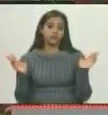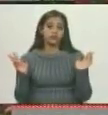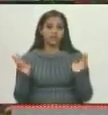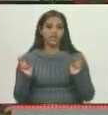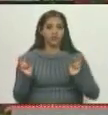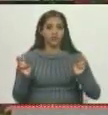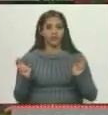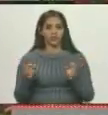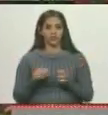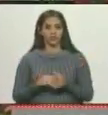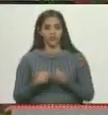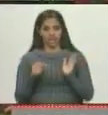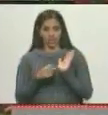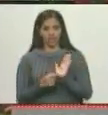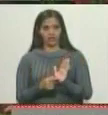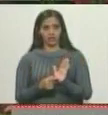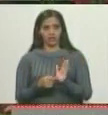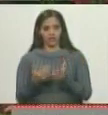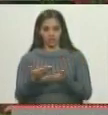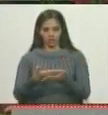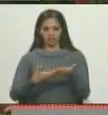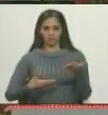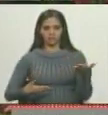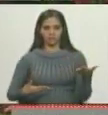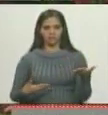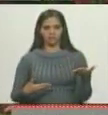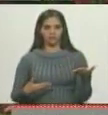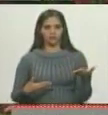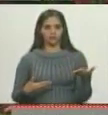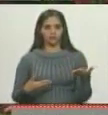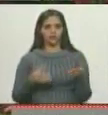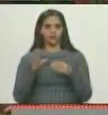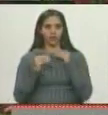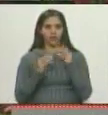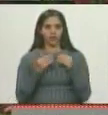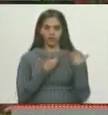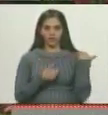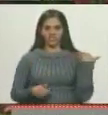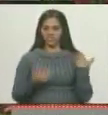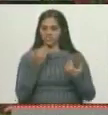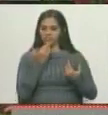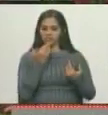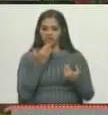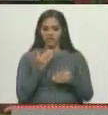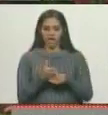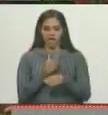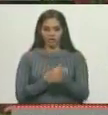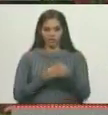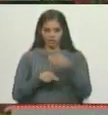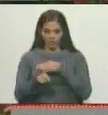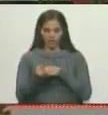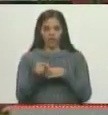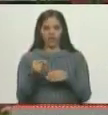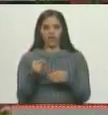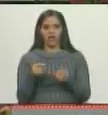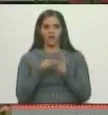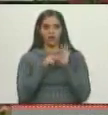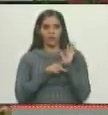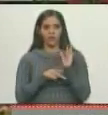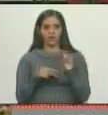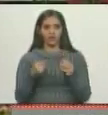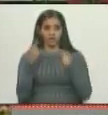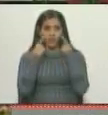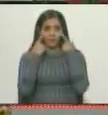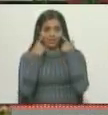aquí me acaban de pasar, estamos conversando con el presidente hace ratico, antes de entrar al programa. Me está pendiente que vamos a hacer